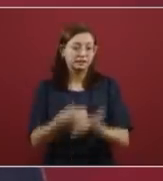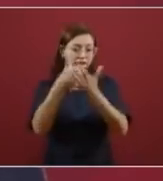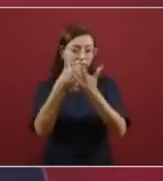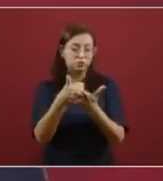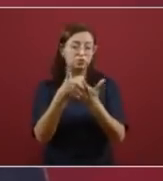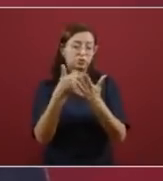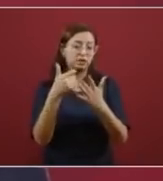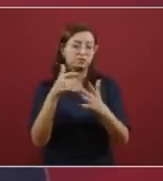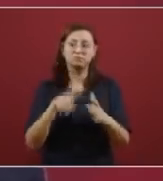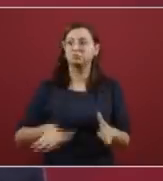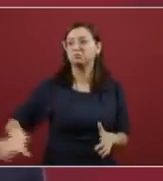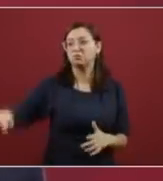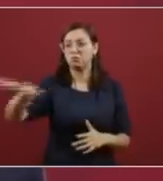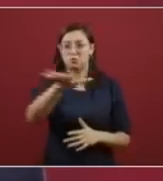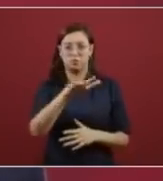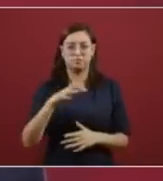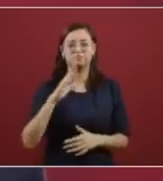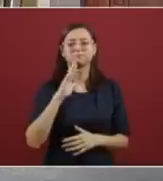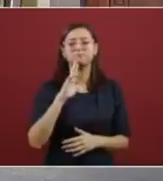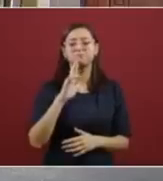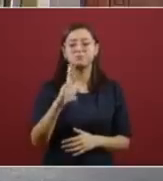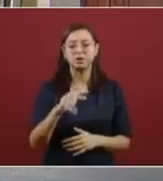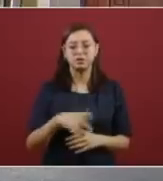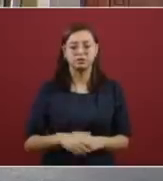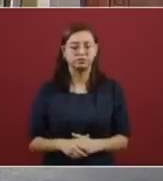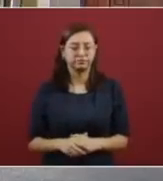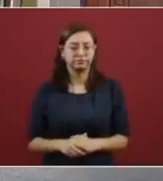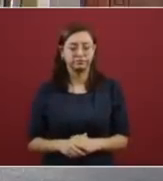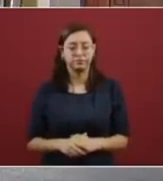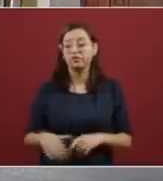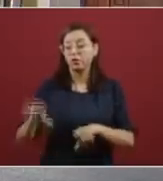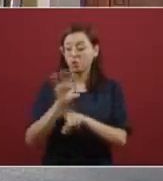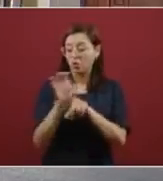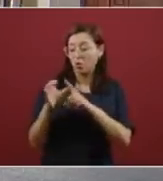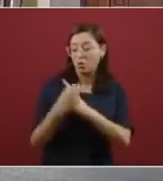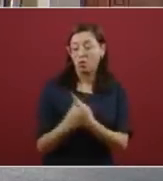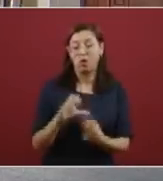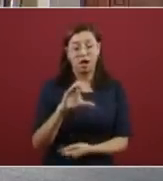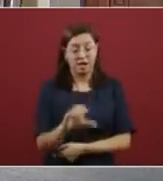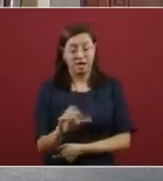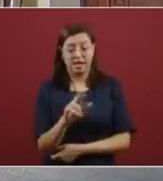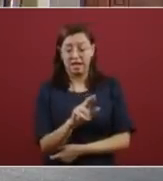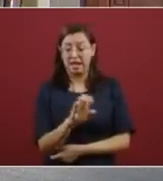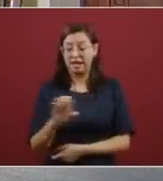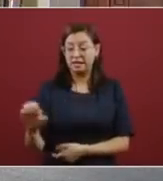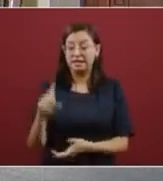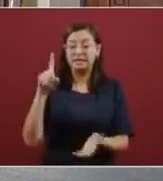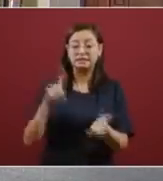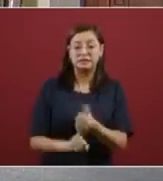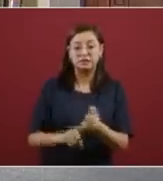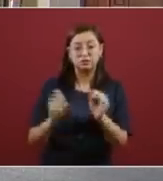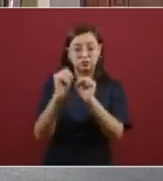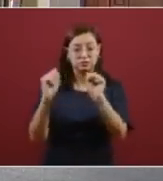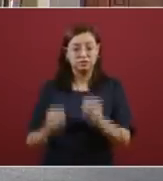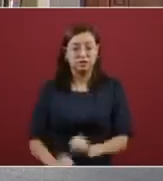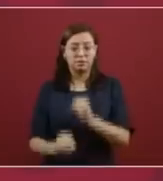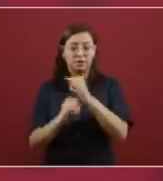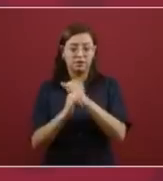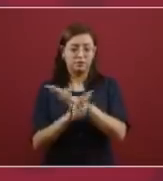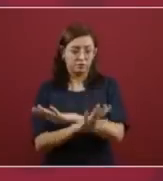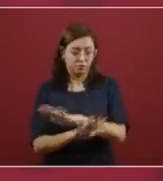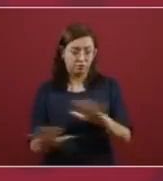lo más que se puede. La CRE tiene un sistema de información,